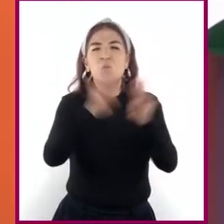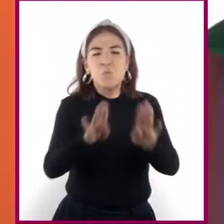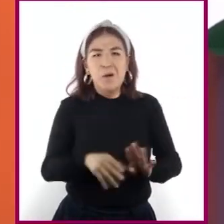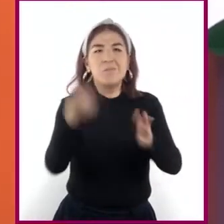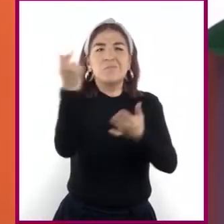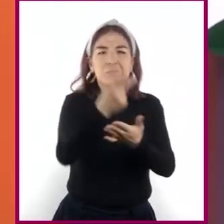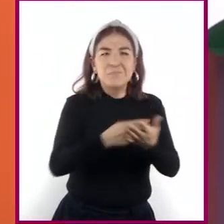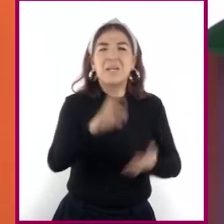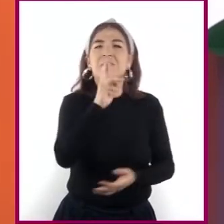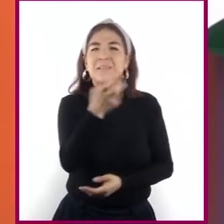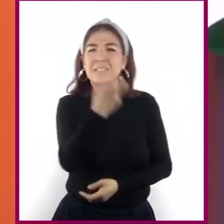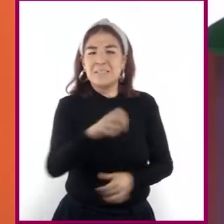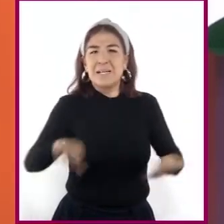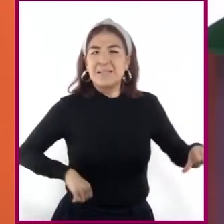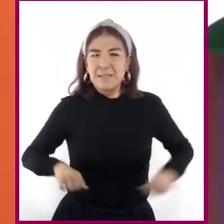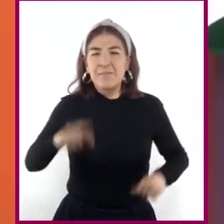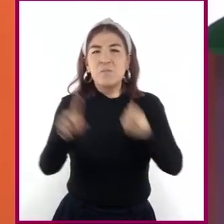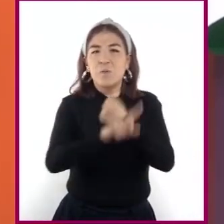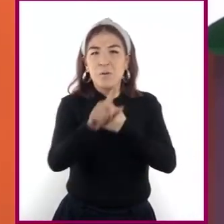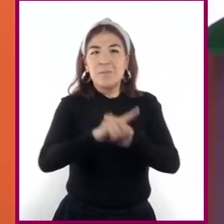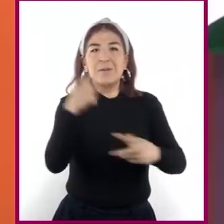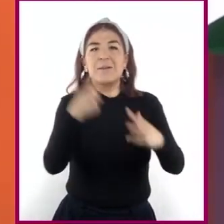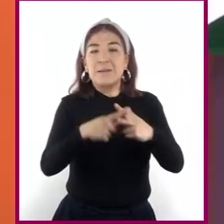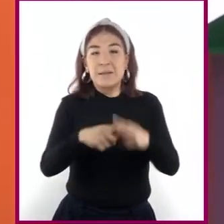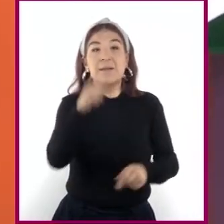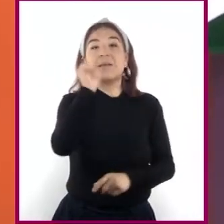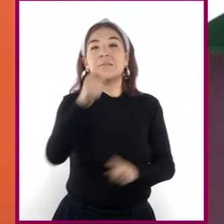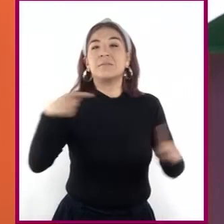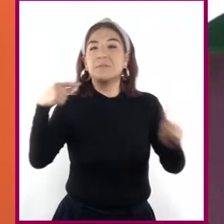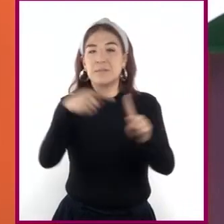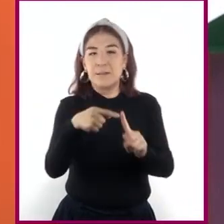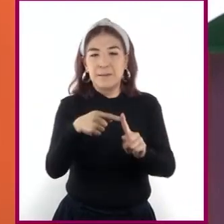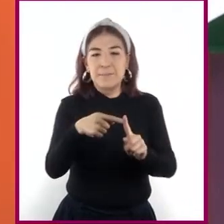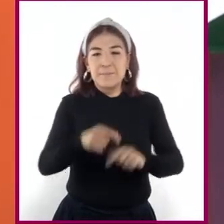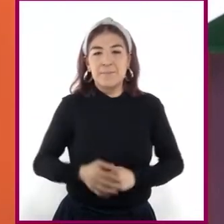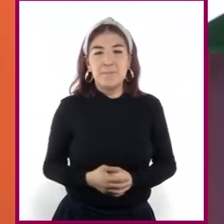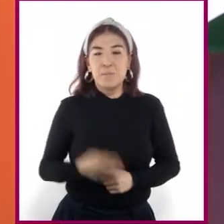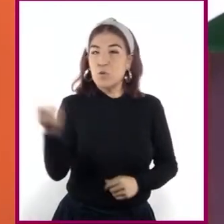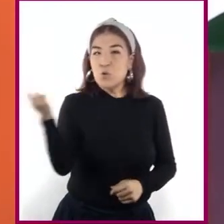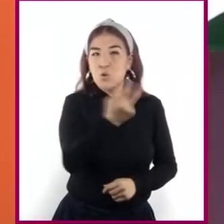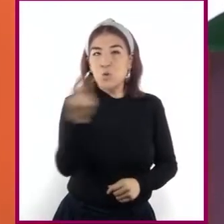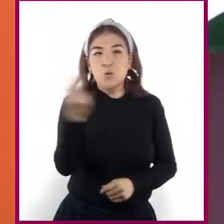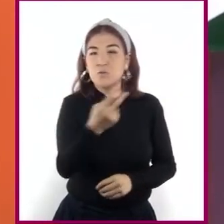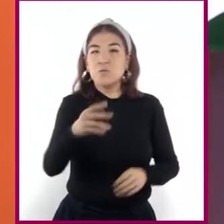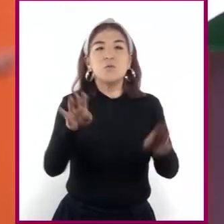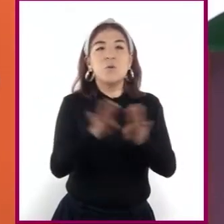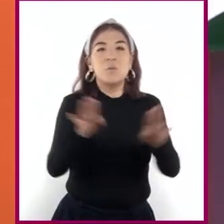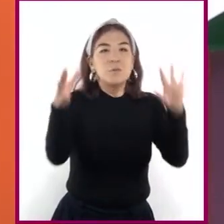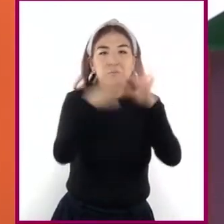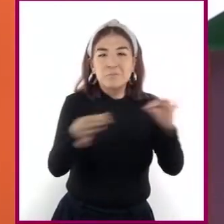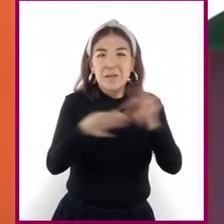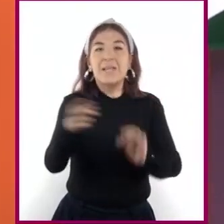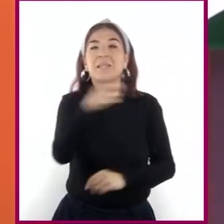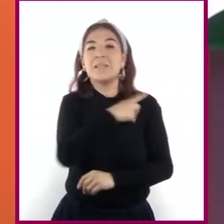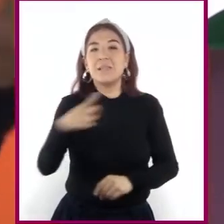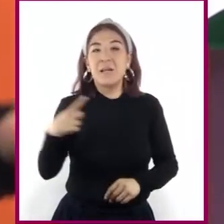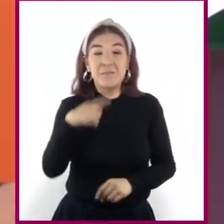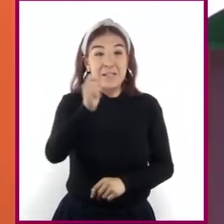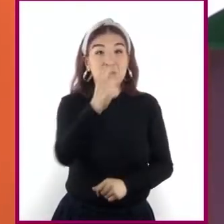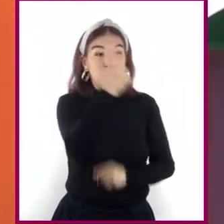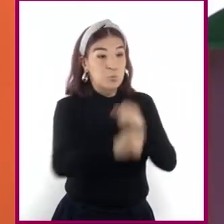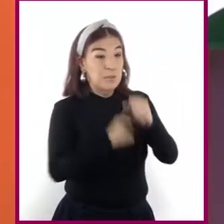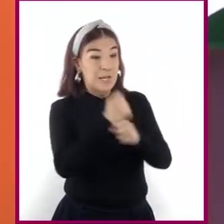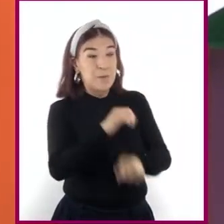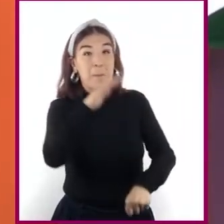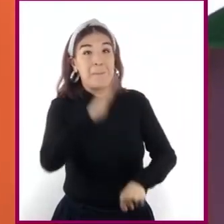este problema en particular surgen cuando nos enfocamos únicamente en que ambos sujetos involucrados tendrán un año más al